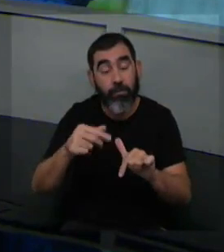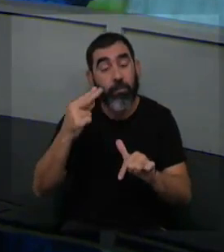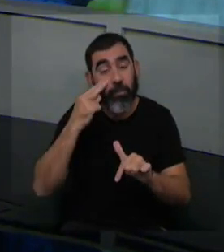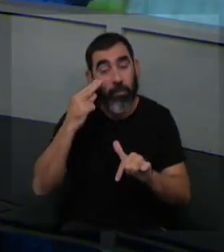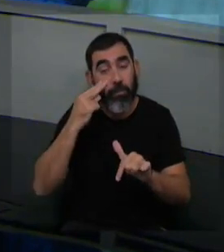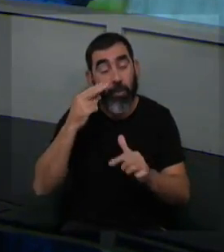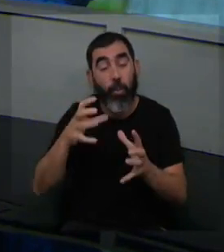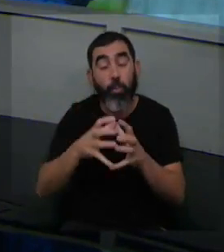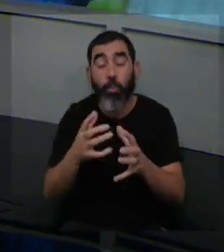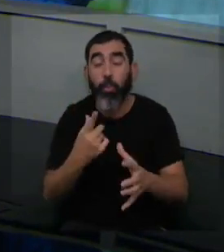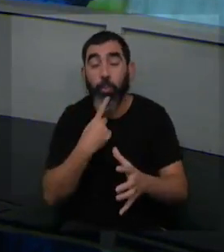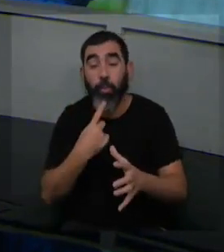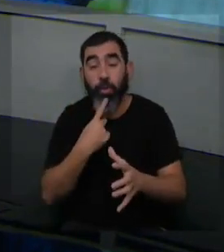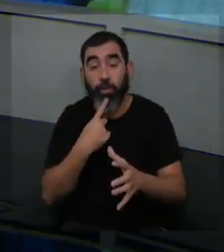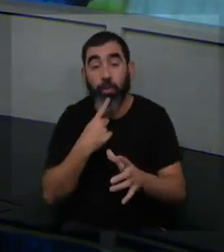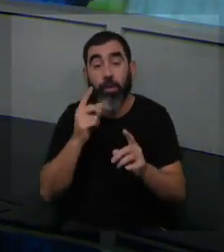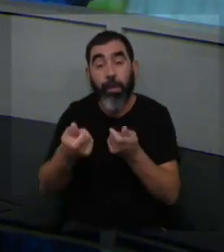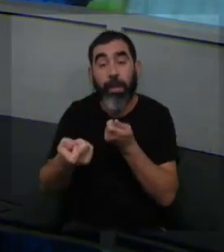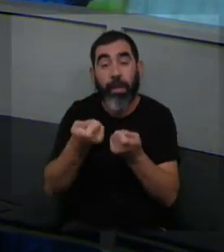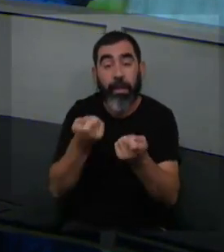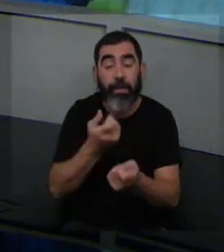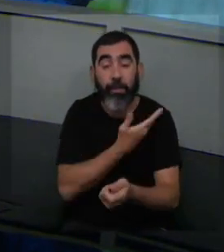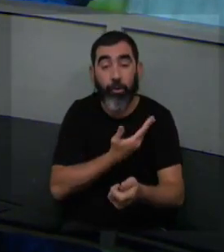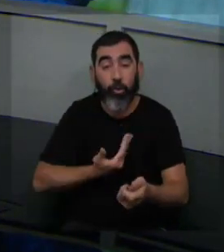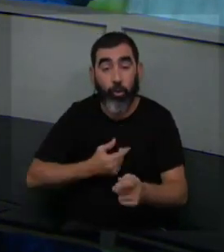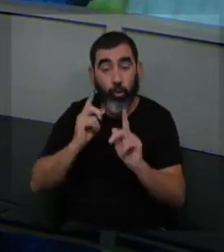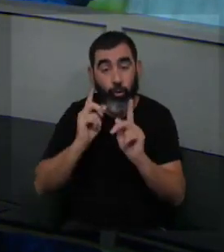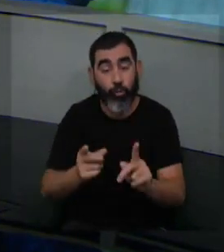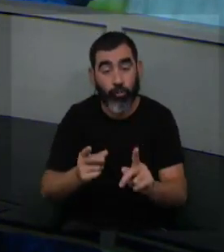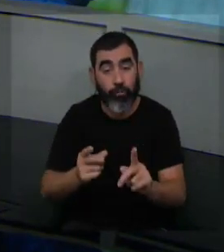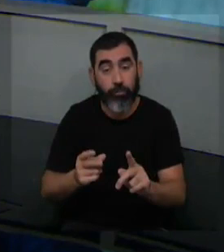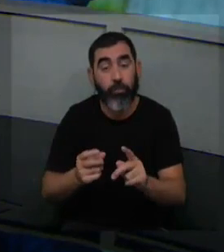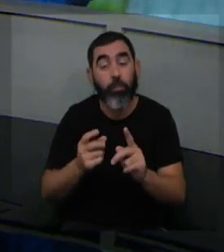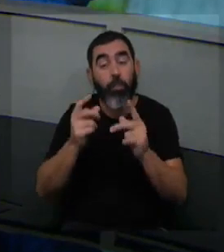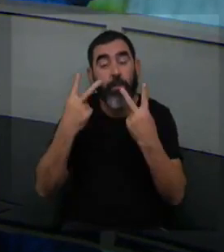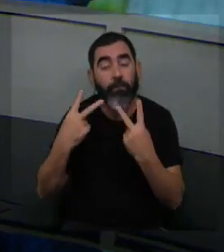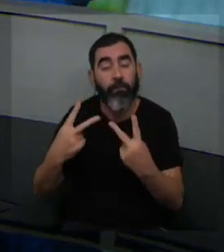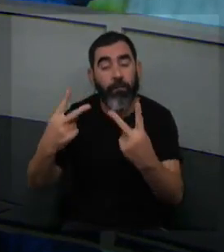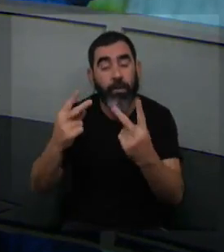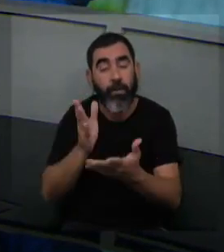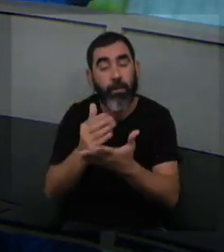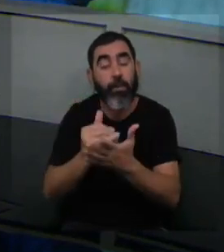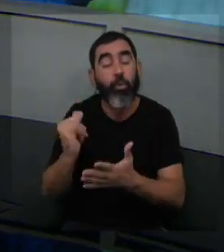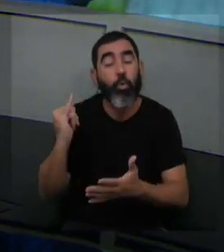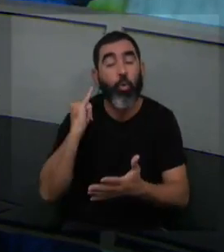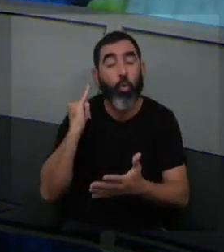todo un partido y a una gestión de gobierno en el marco de la gira que está haciendo por el departamento de